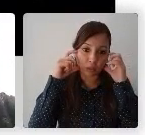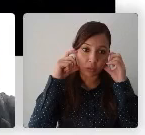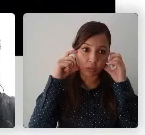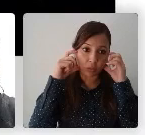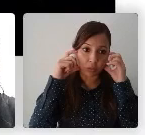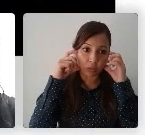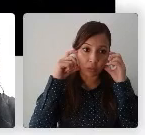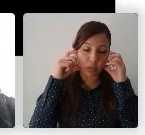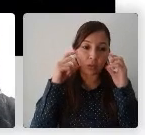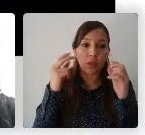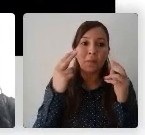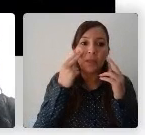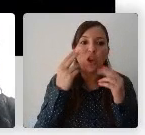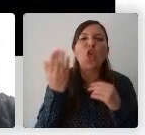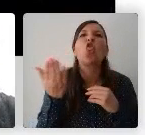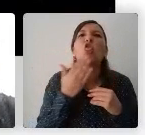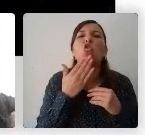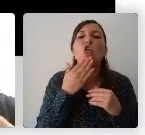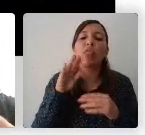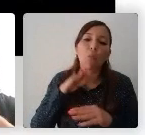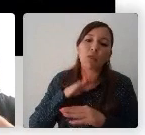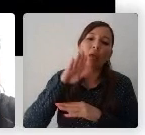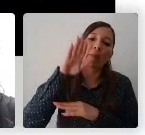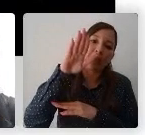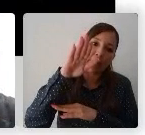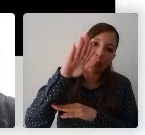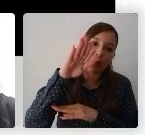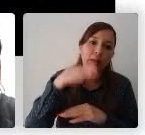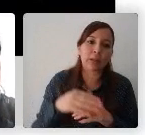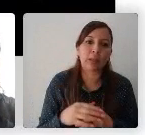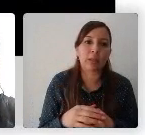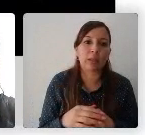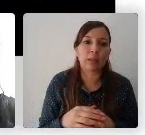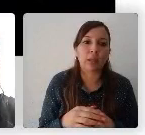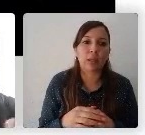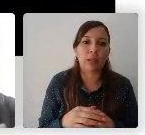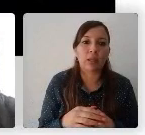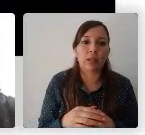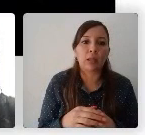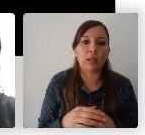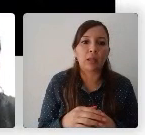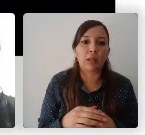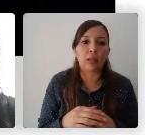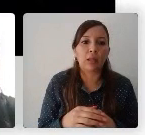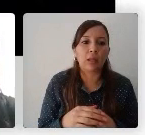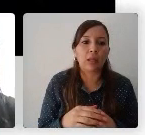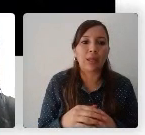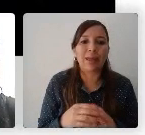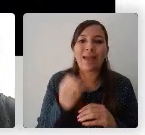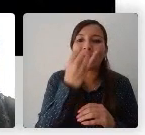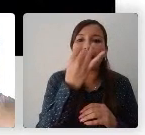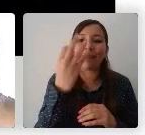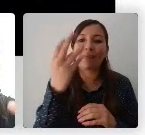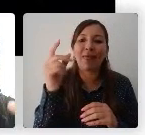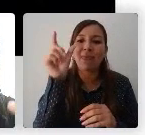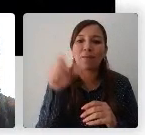los criterios cuando uno buscaba un destino, ¿no? Cuando uno viajaba, ¿no? Pero ahora tenemos claro pues, que los destinos tienen que